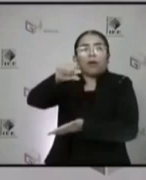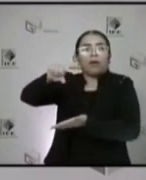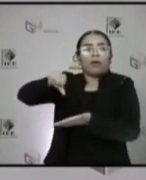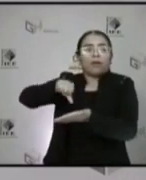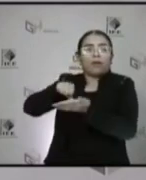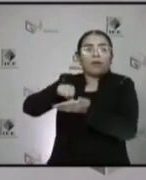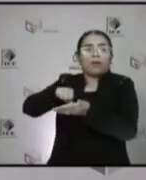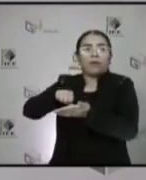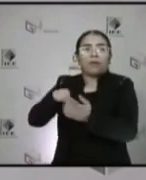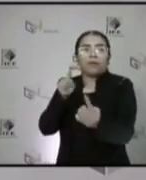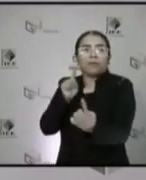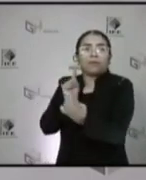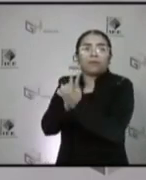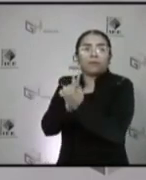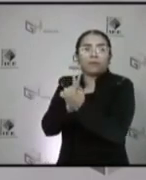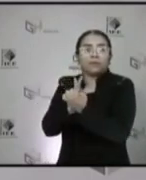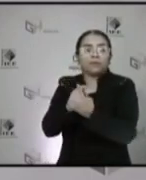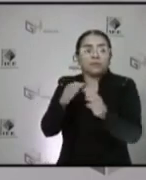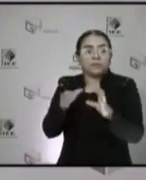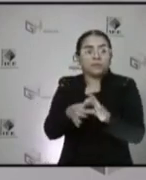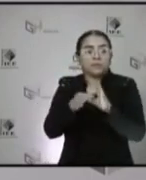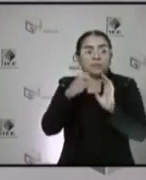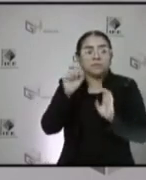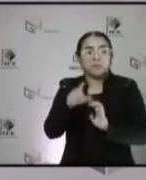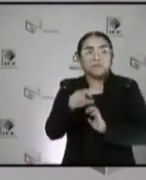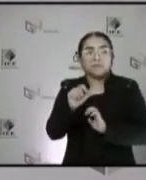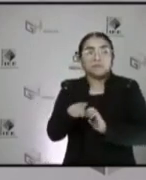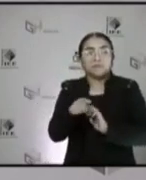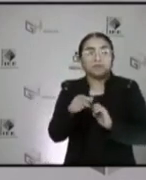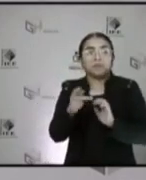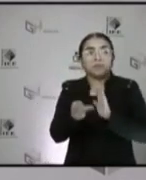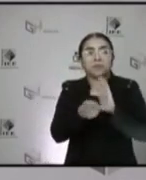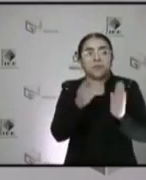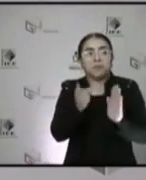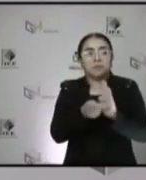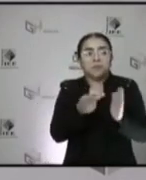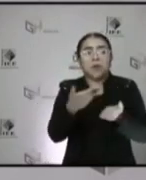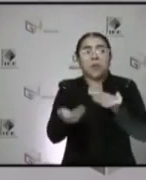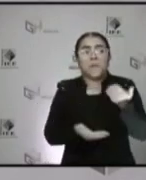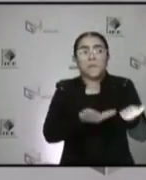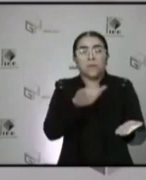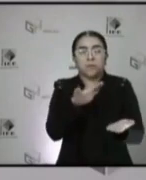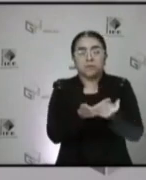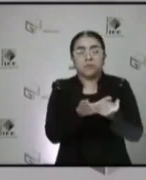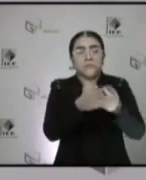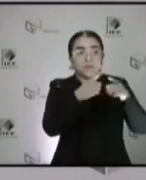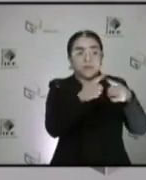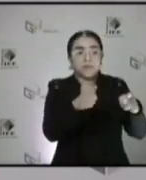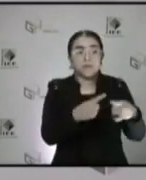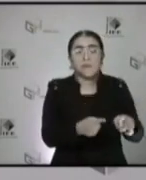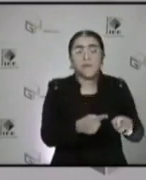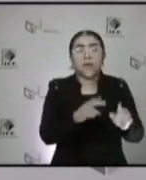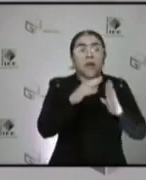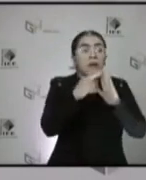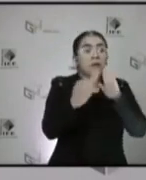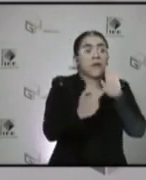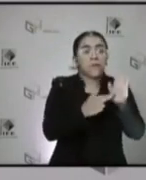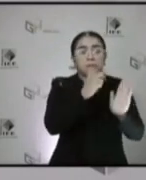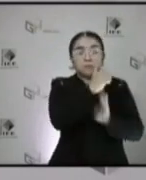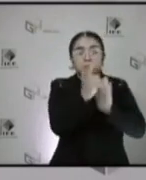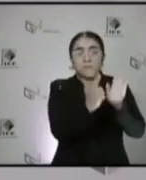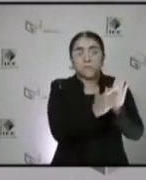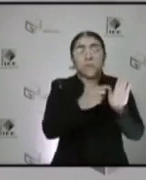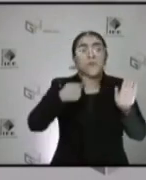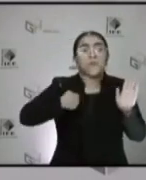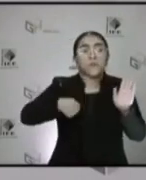que camina al autoritarismo. Por eso quiero proponer varias cosas. Primero, tenemos que hacer varias reformas para que de una